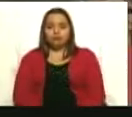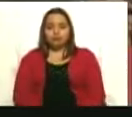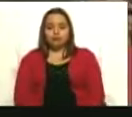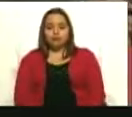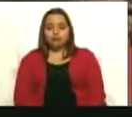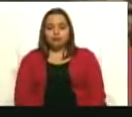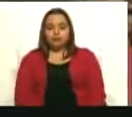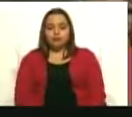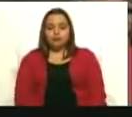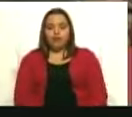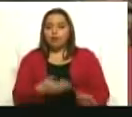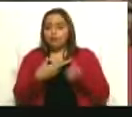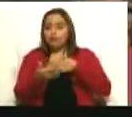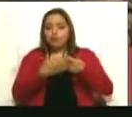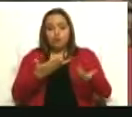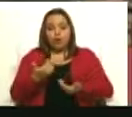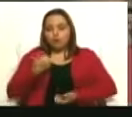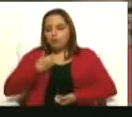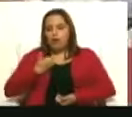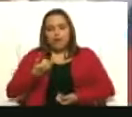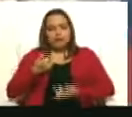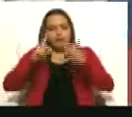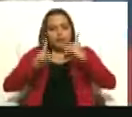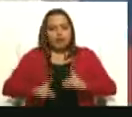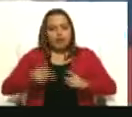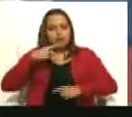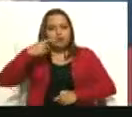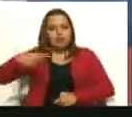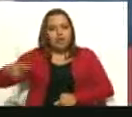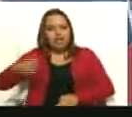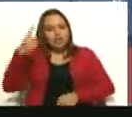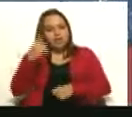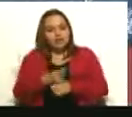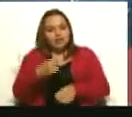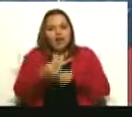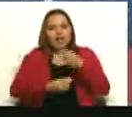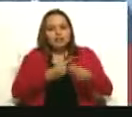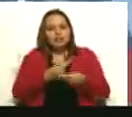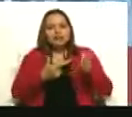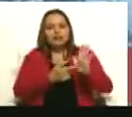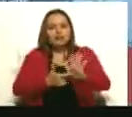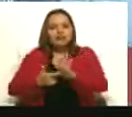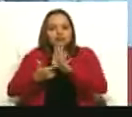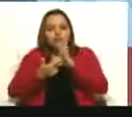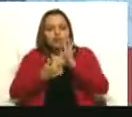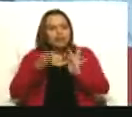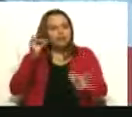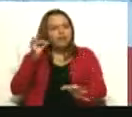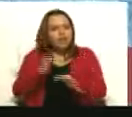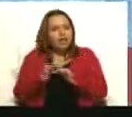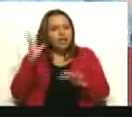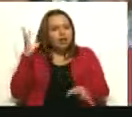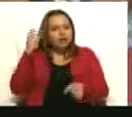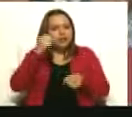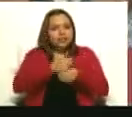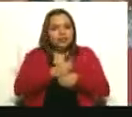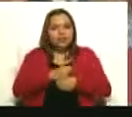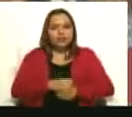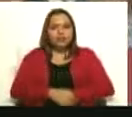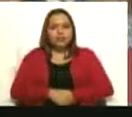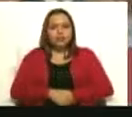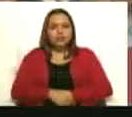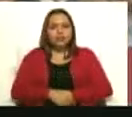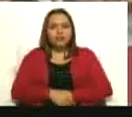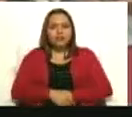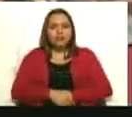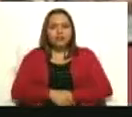sin color político, tenemos que dar un testimonio de fe, de confianza a